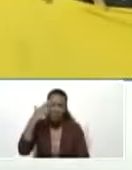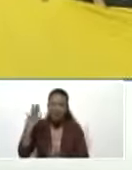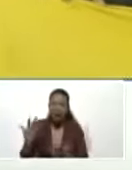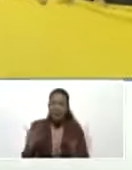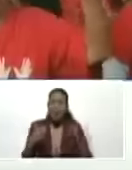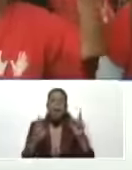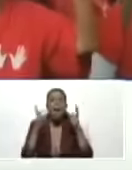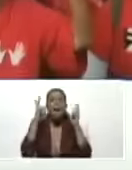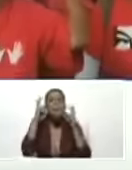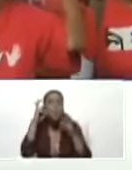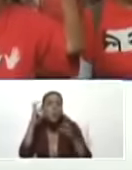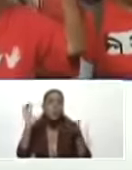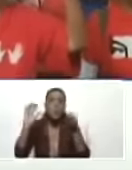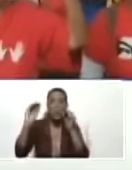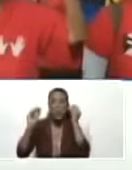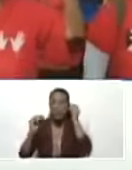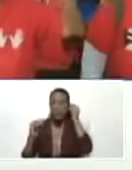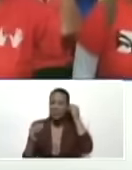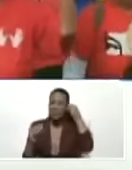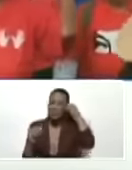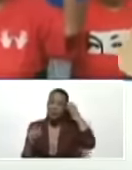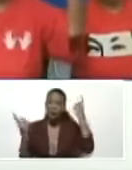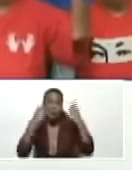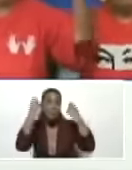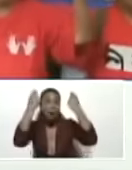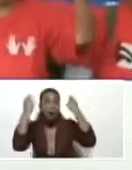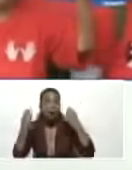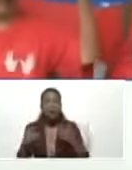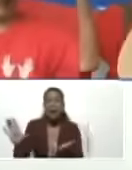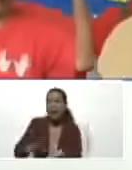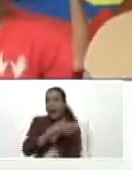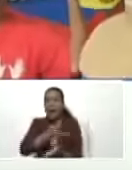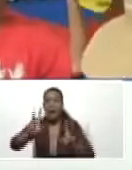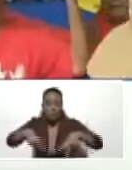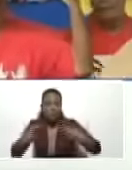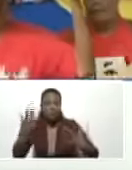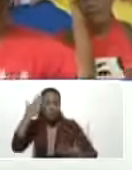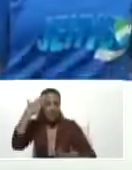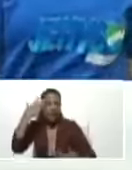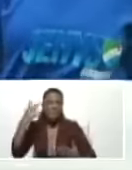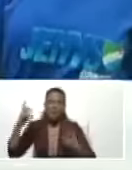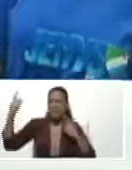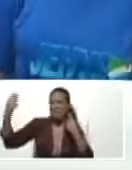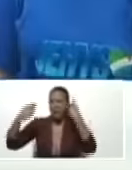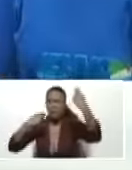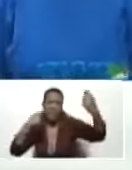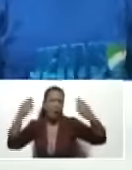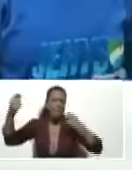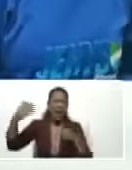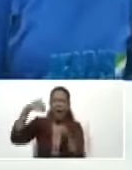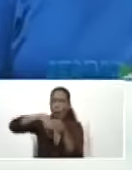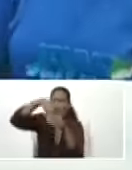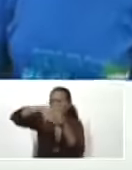pone la musiquita. Tenemos buena música de campaña, actualizada. ¿Ah? Todo el mundo le pone